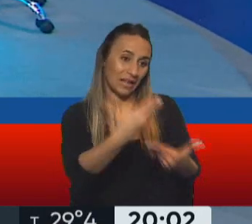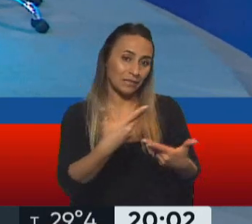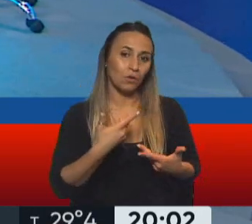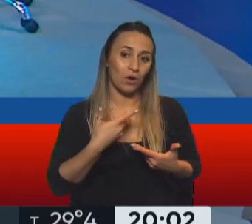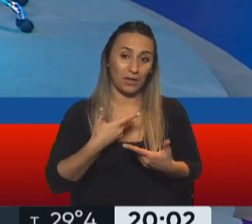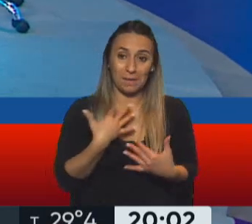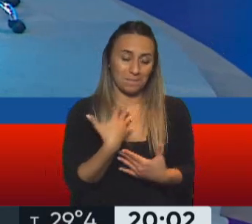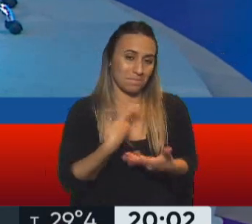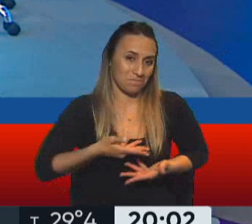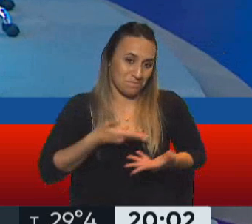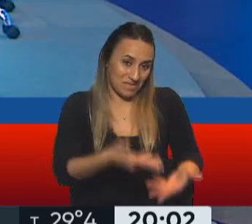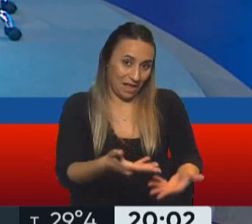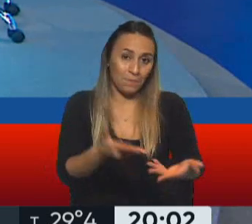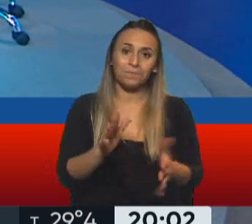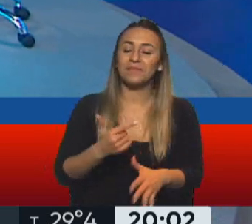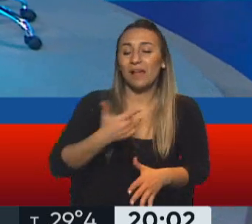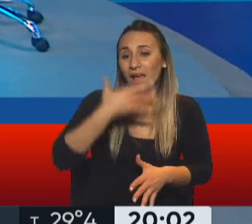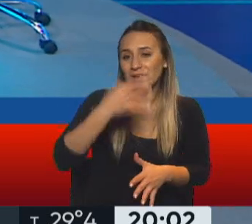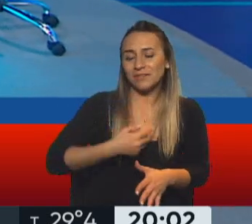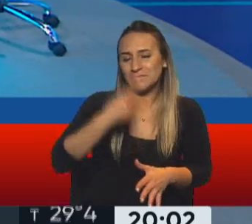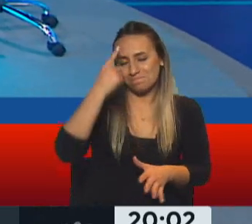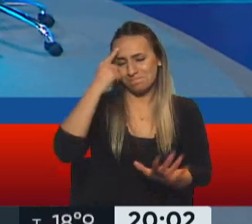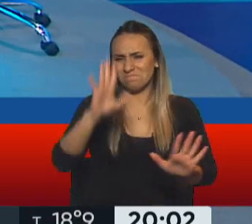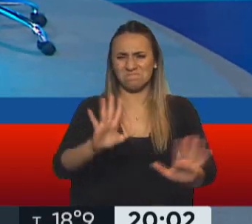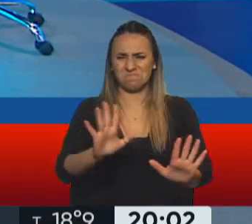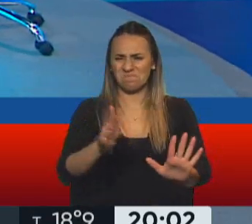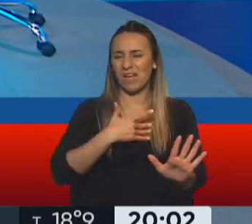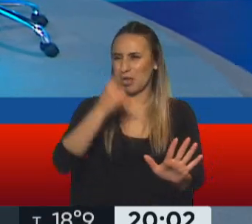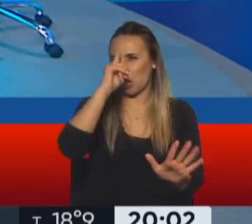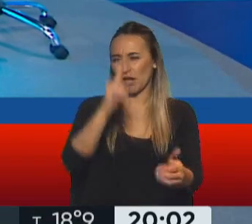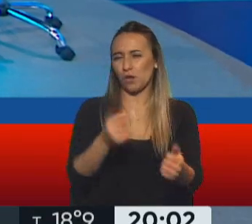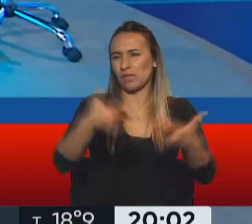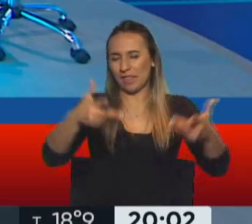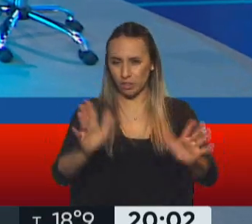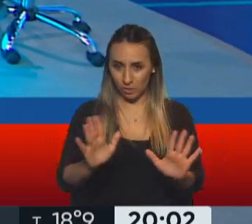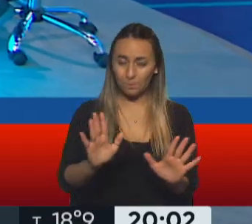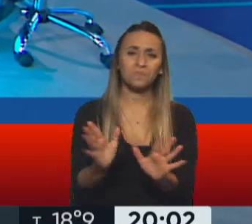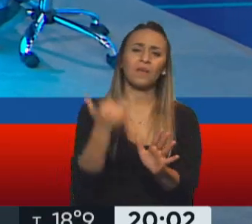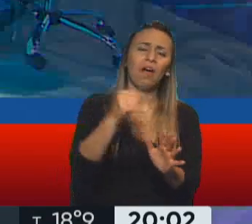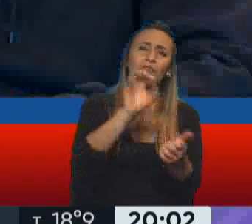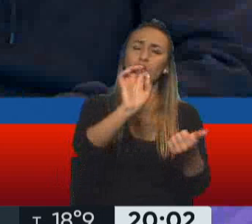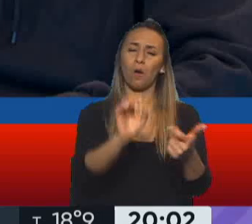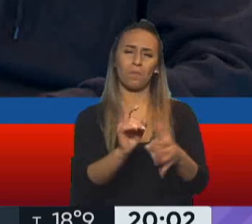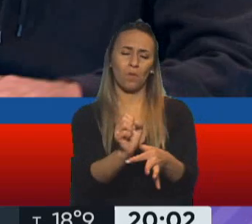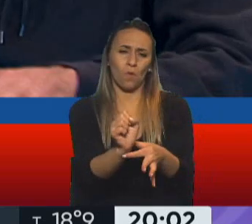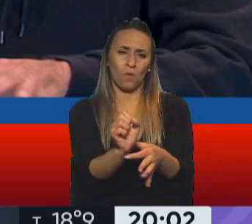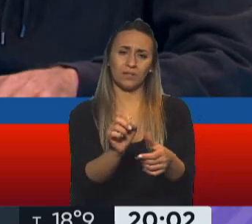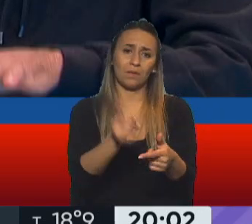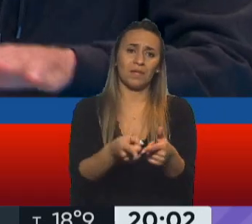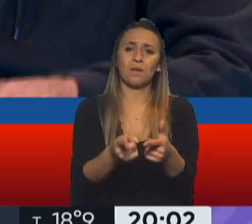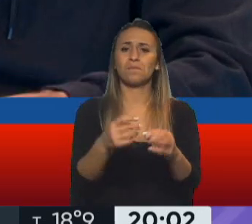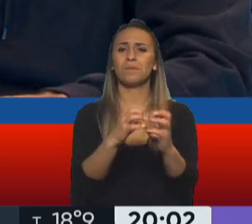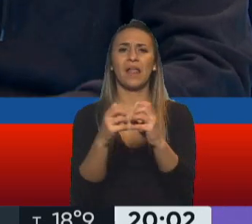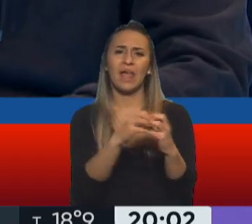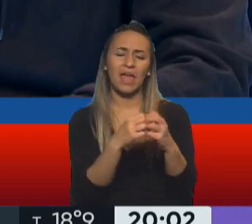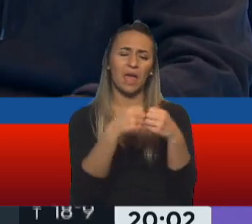escéptico. Me parece que más allá de los nombres y de las peleas o las renuncias y